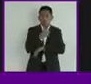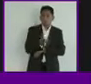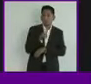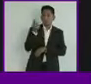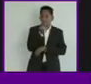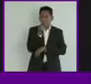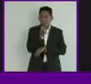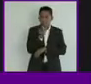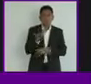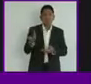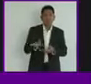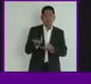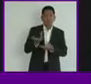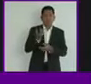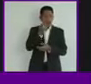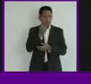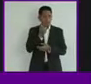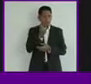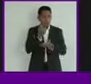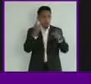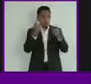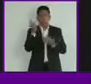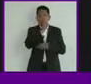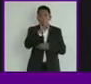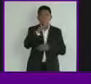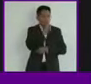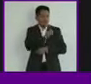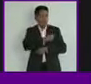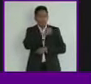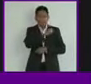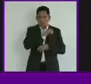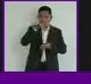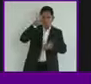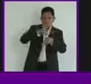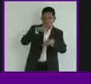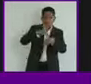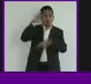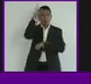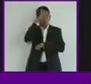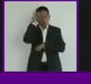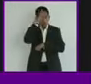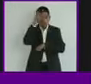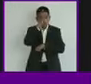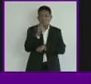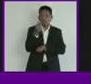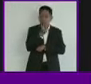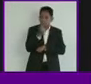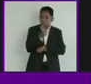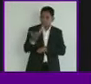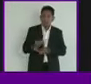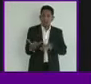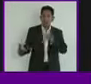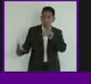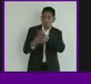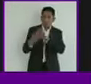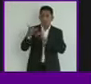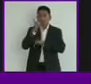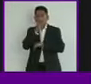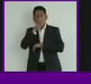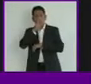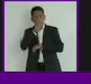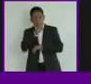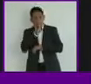¿no? Este establecimiento de módulos de información donde no hay facilidades y que tenemos que fomentar la comunicación, pero fíjense, estamos